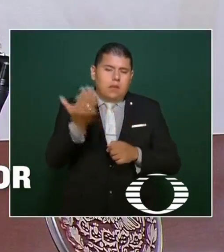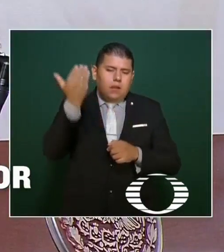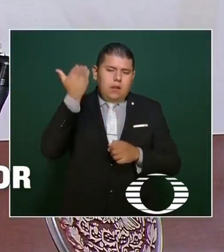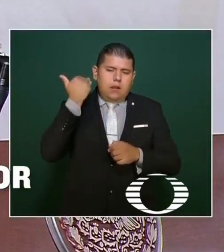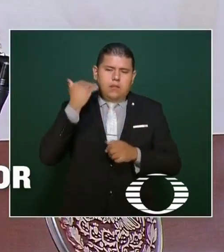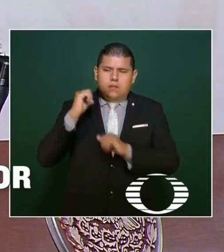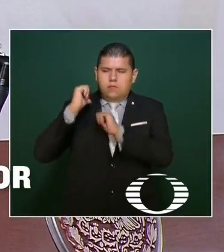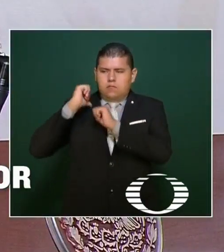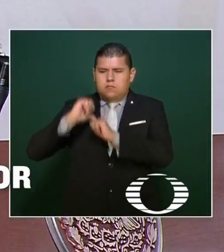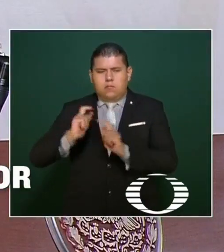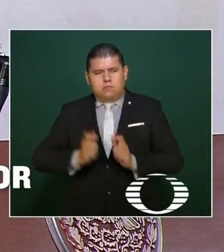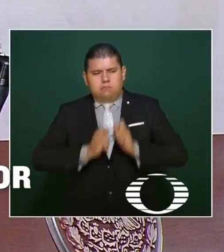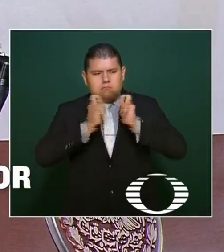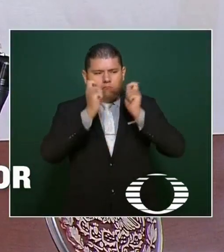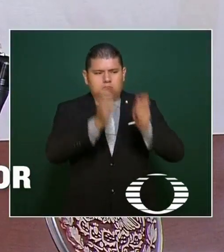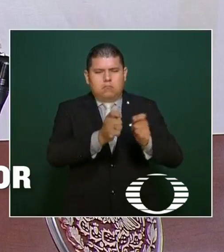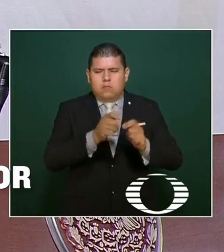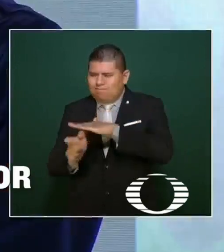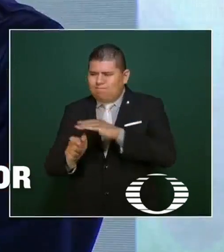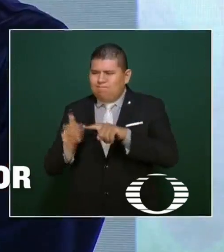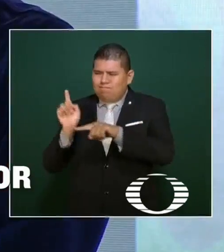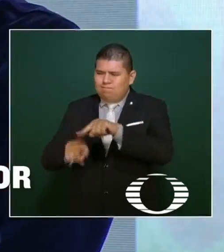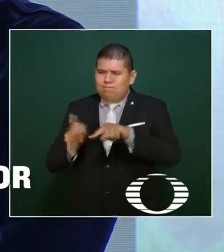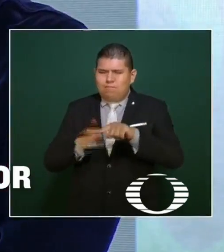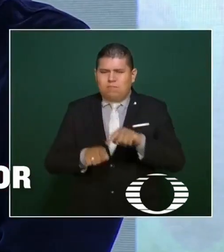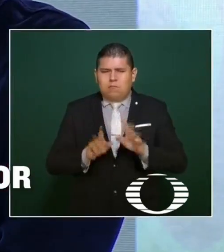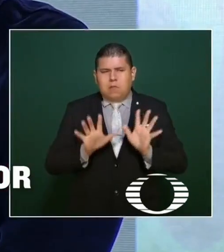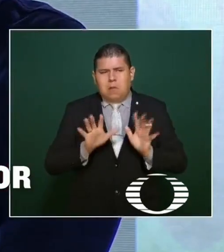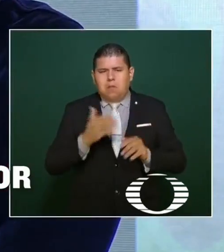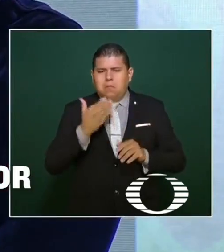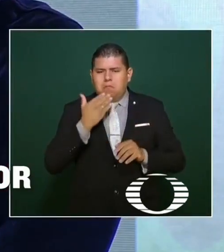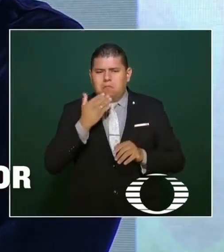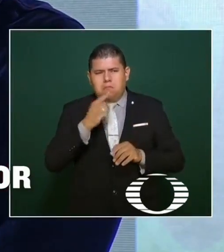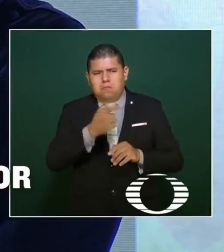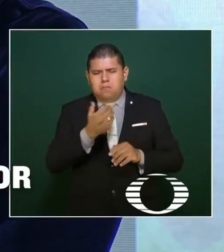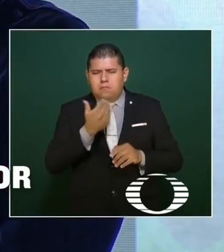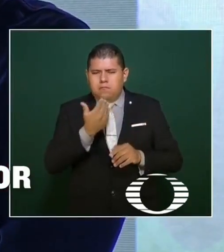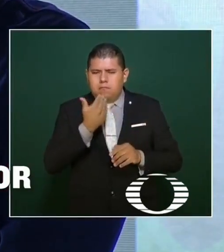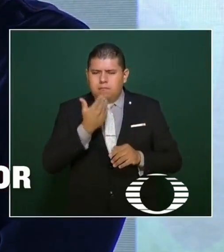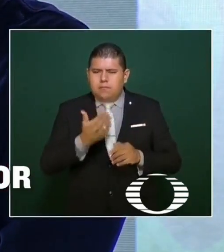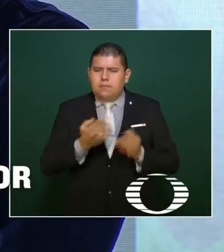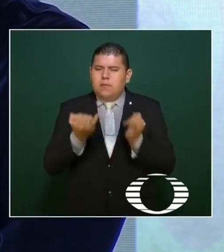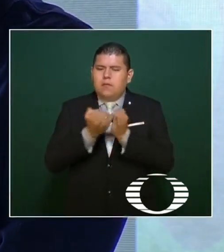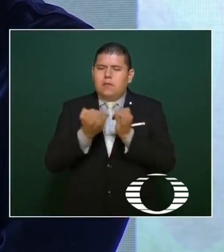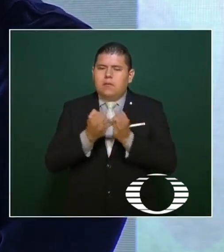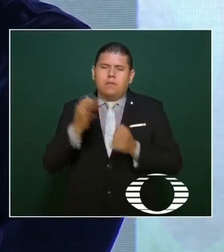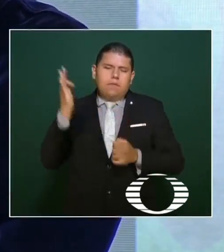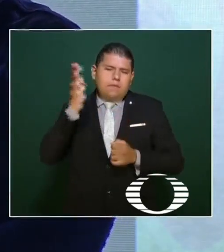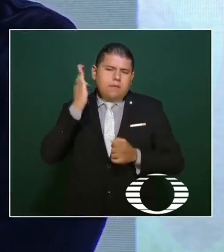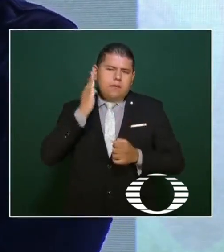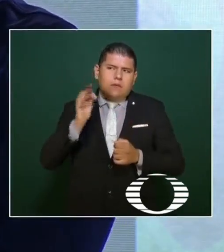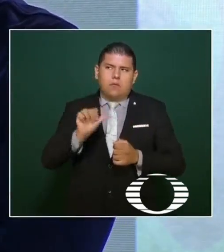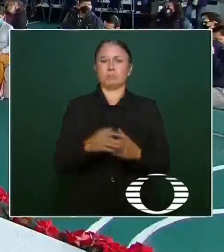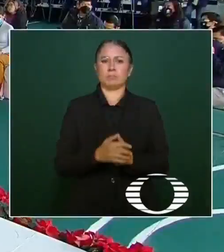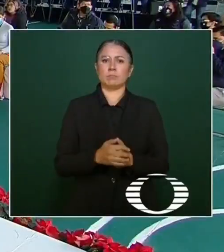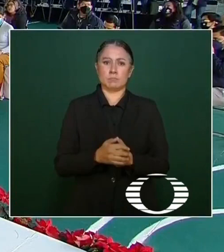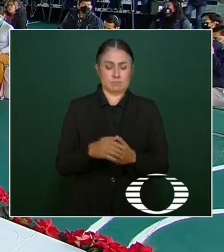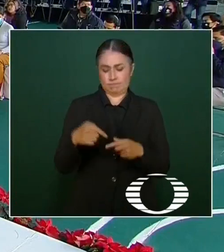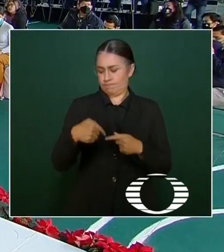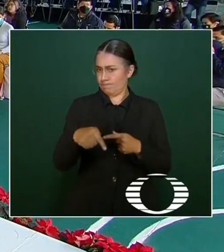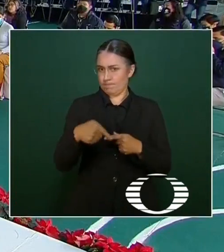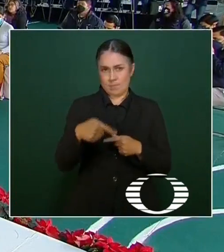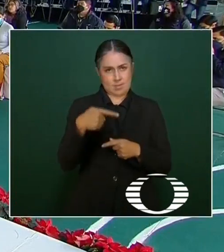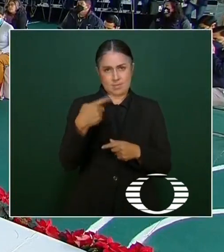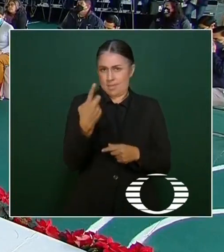¿no?, combatiendo la corrupción, es el mismo caso de el fiscal Gertz, que se lo traen también.